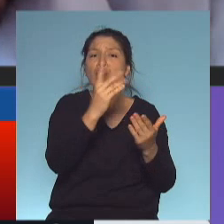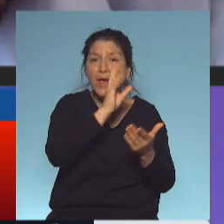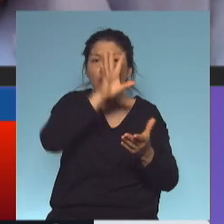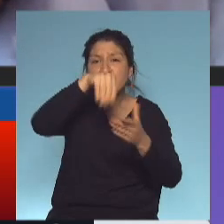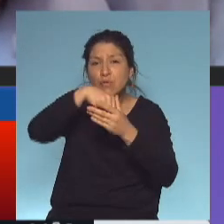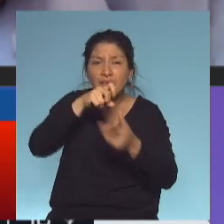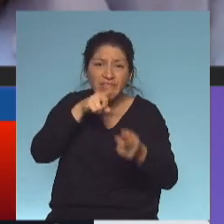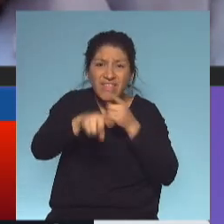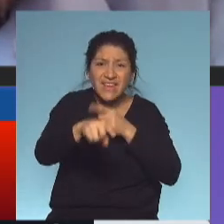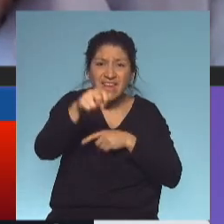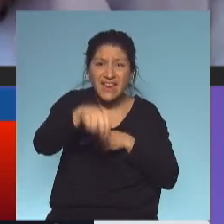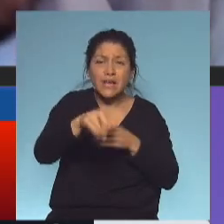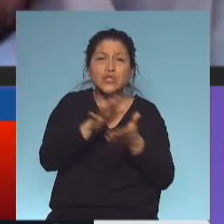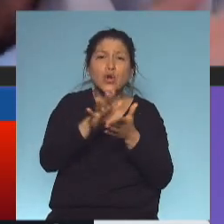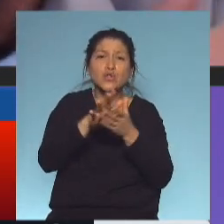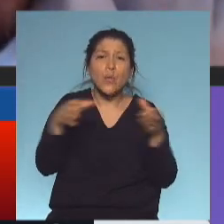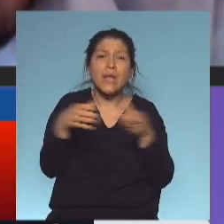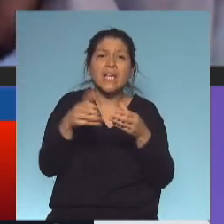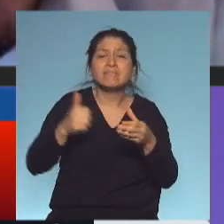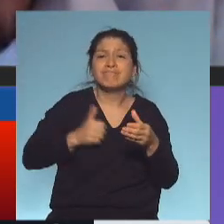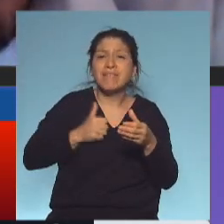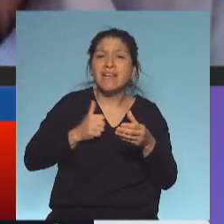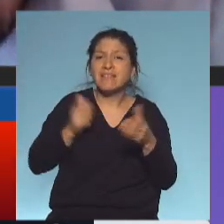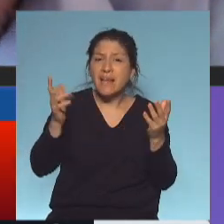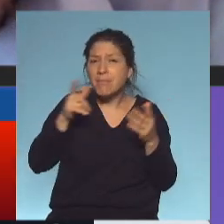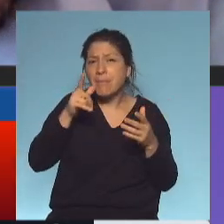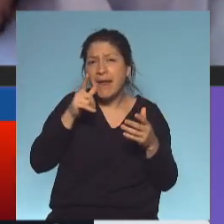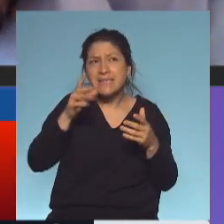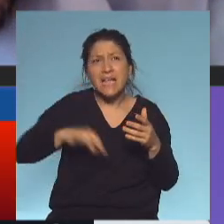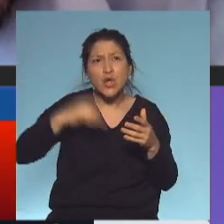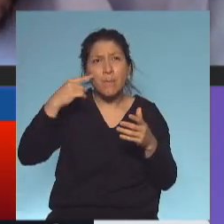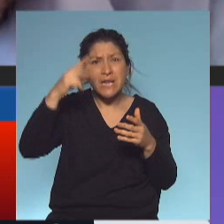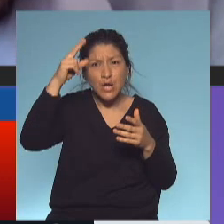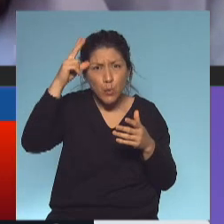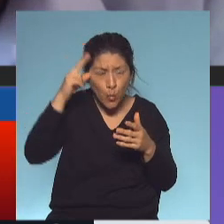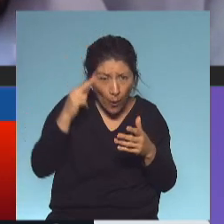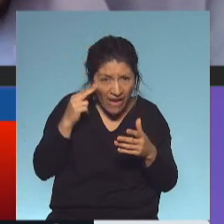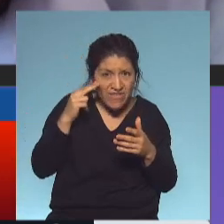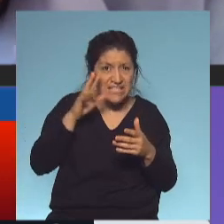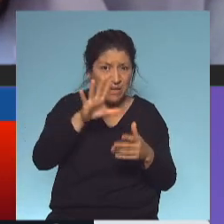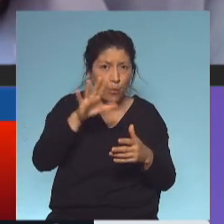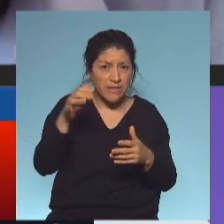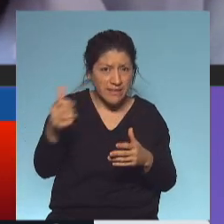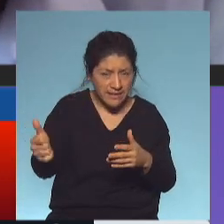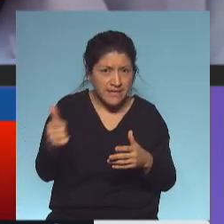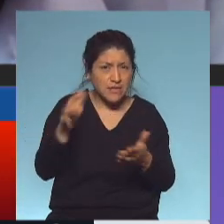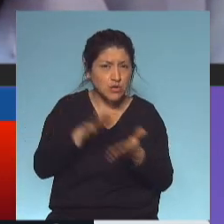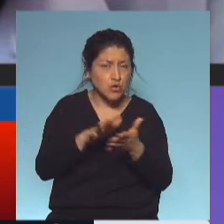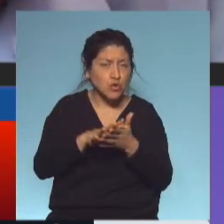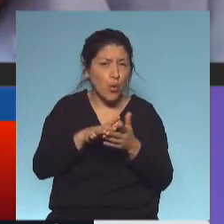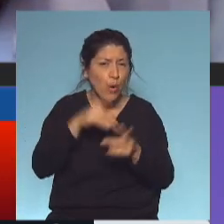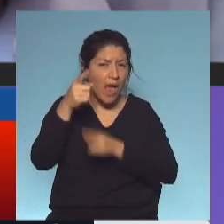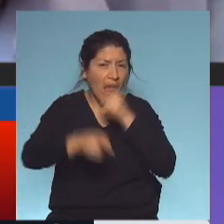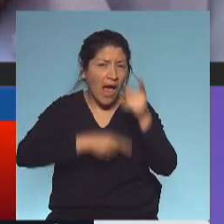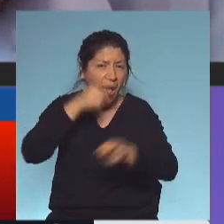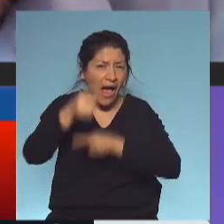influir directamente un accionar militar, creo que fue el año 56, si no me equivoco, en los ataques